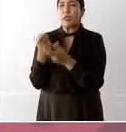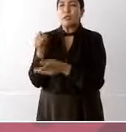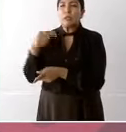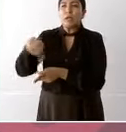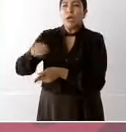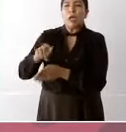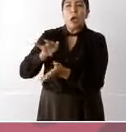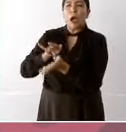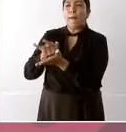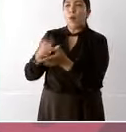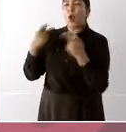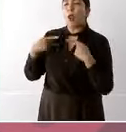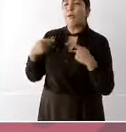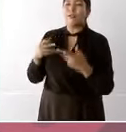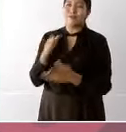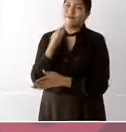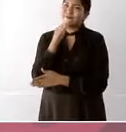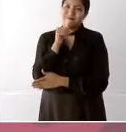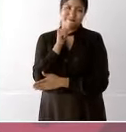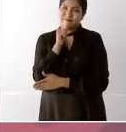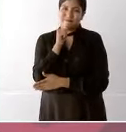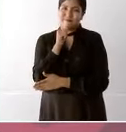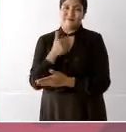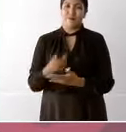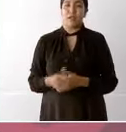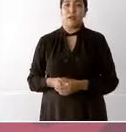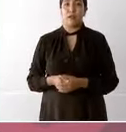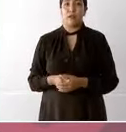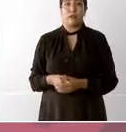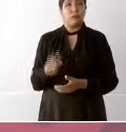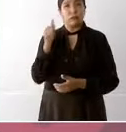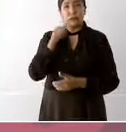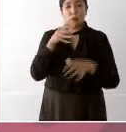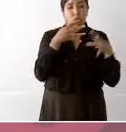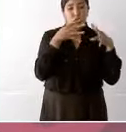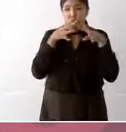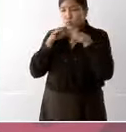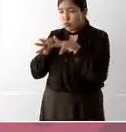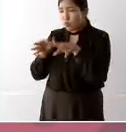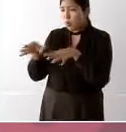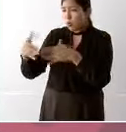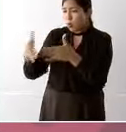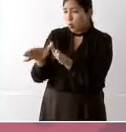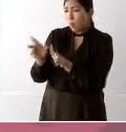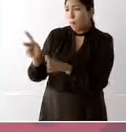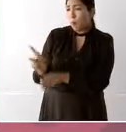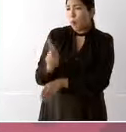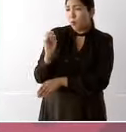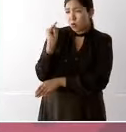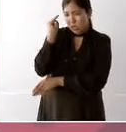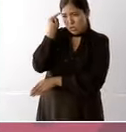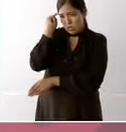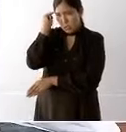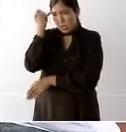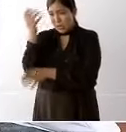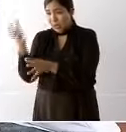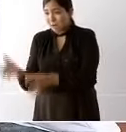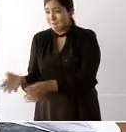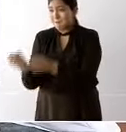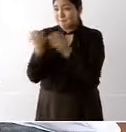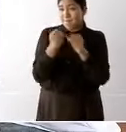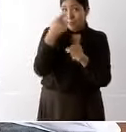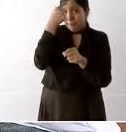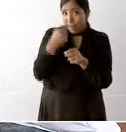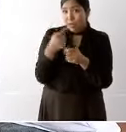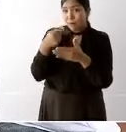instrucción, se realizó la primera consulta a los pueblos y comunidades indígenas en la historia del país para un proyecto de desarrollo